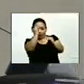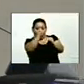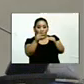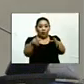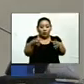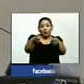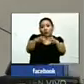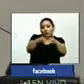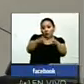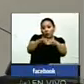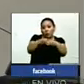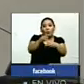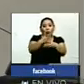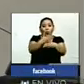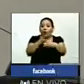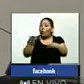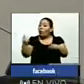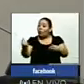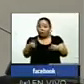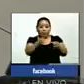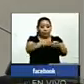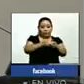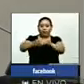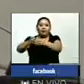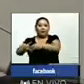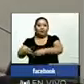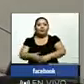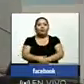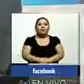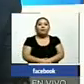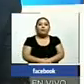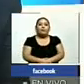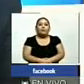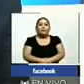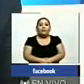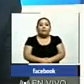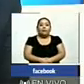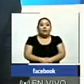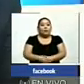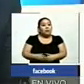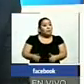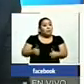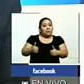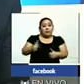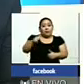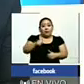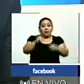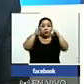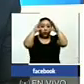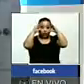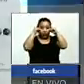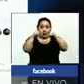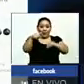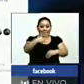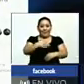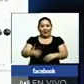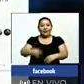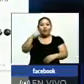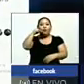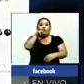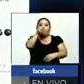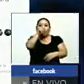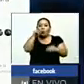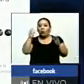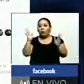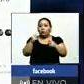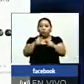instituto político en una circunscripción territorial. Bien, y esta noche en el tuit presidencial les presentamos una denuncia